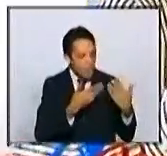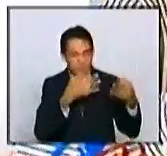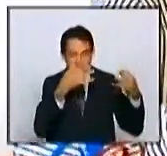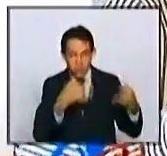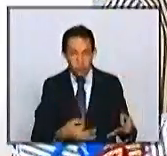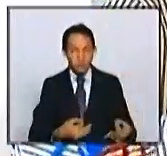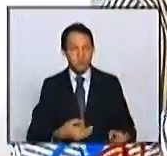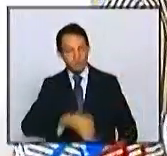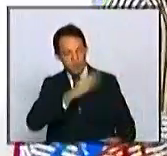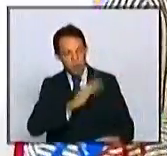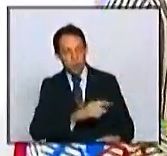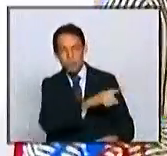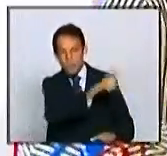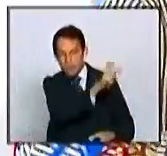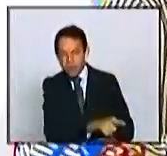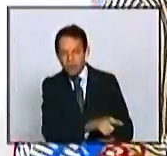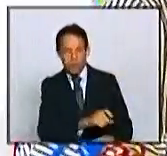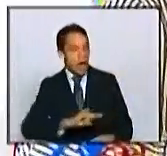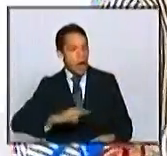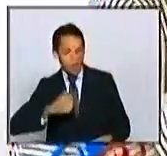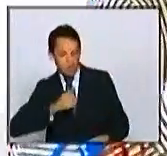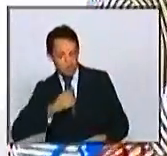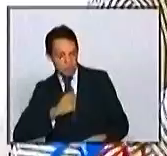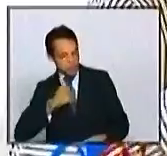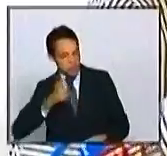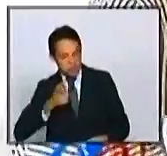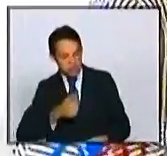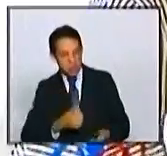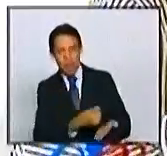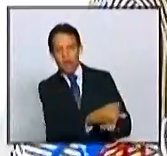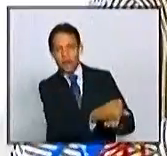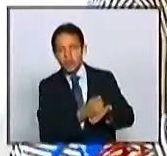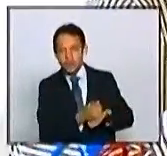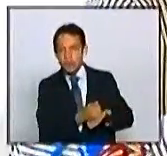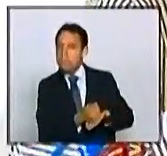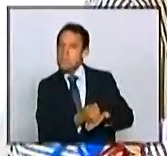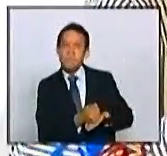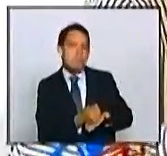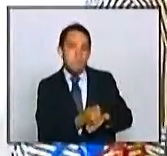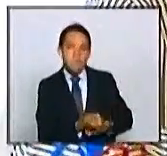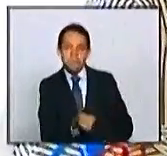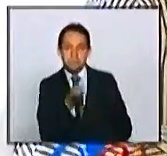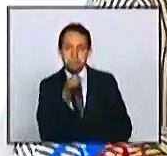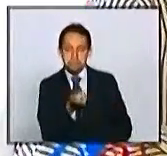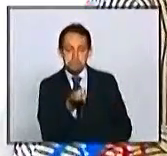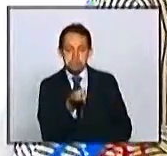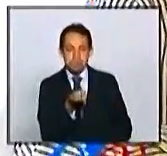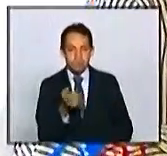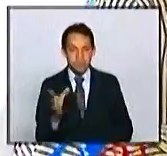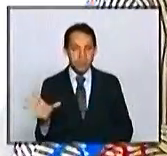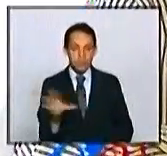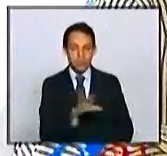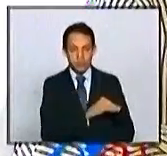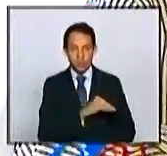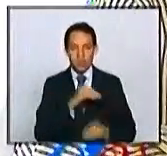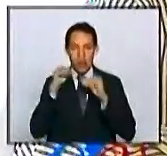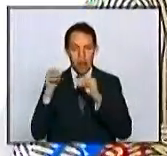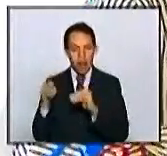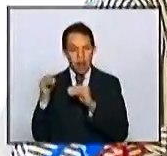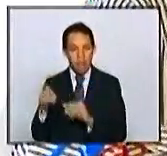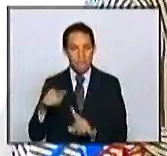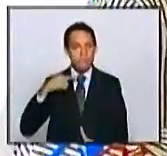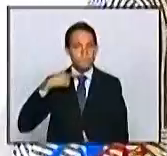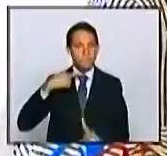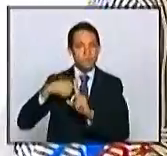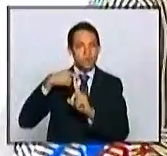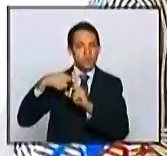puedo contar con este ser humano en el momento que lo necesite, son muy pocas. Entonces, desde la psicología positiva hemos venido trabajando en ello